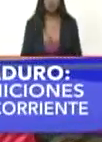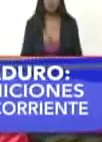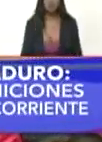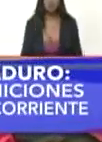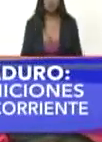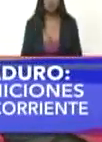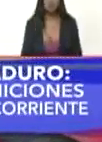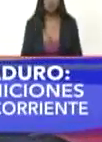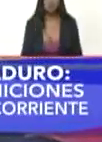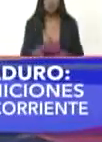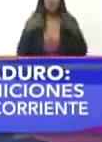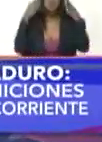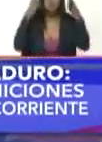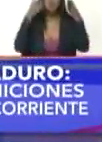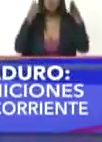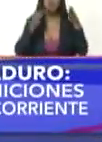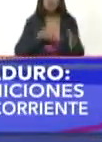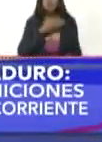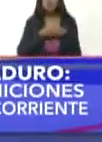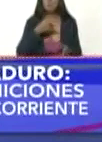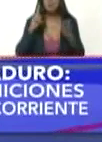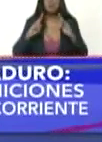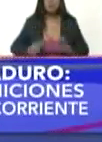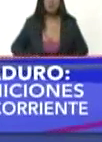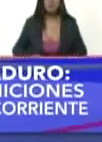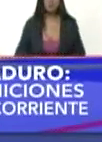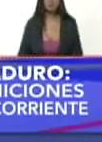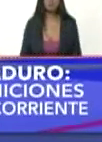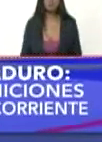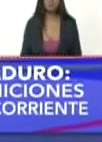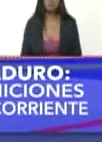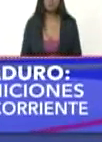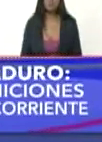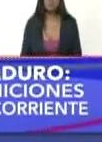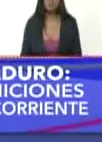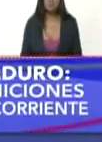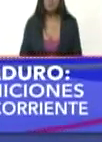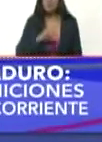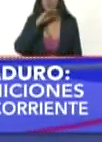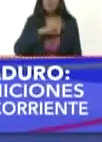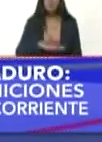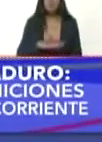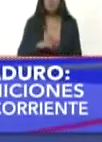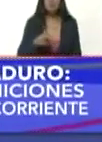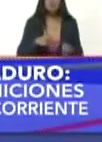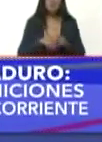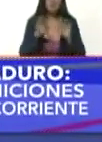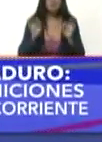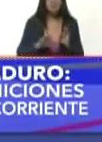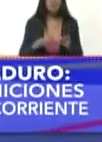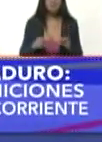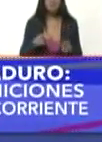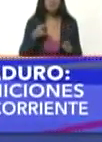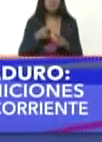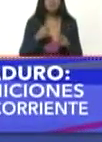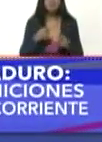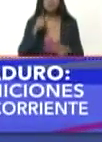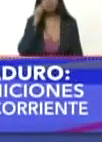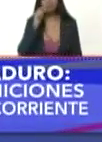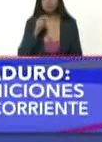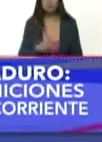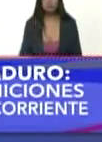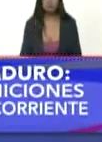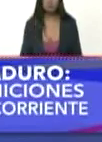de la formación sociohumanitaria, geohistórica, que ya nos refería el general Félix Osorio,